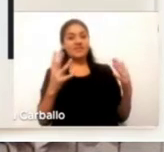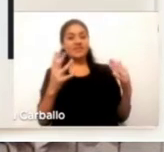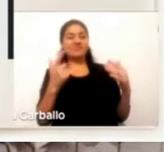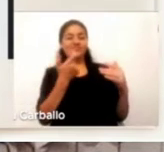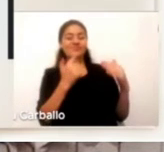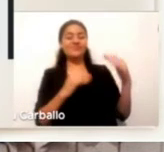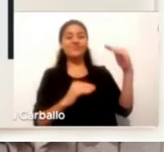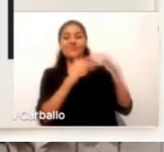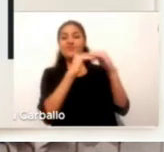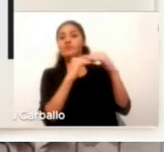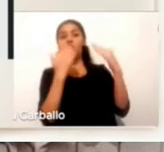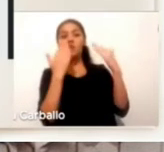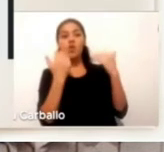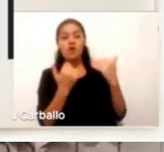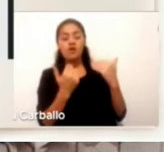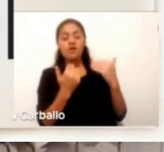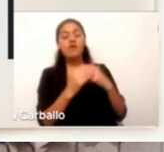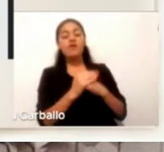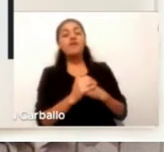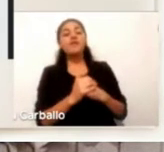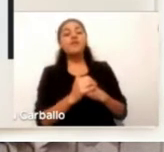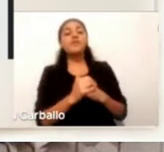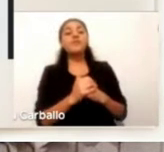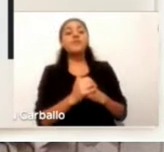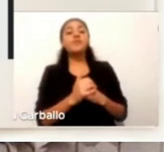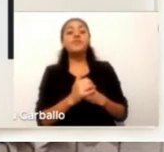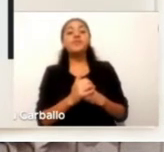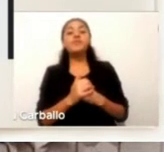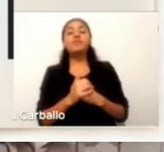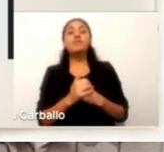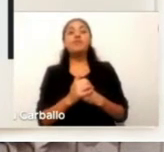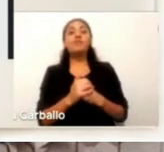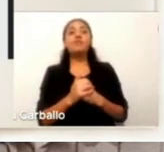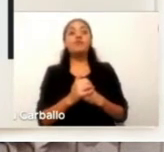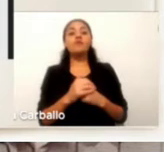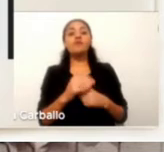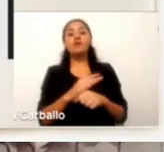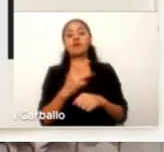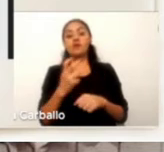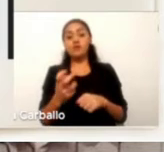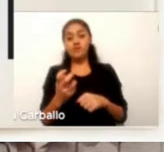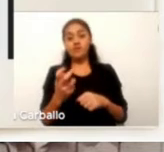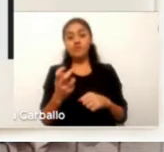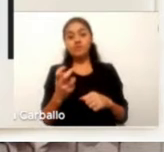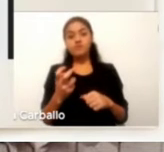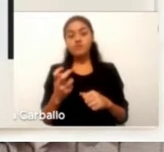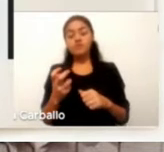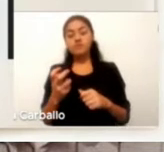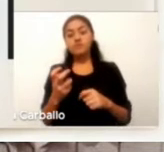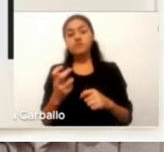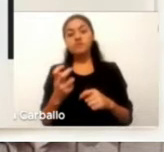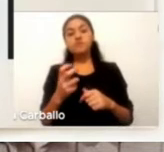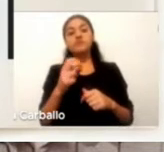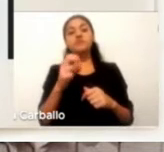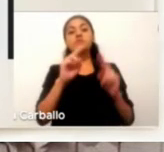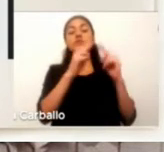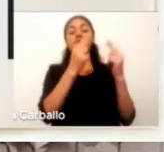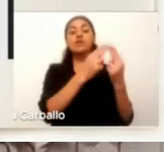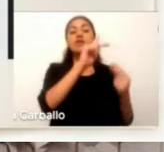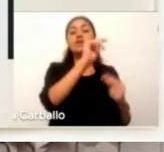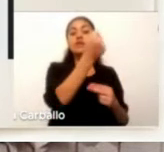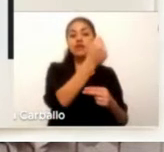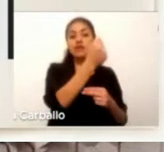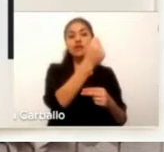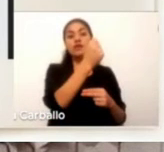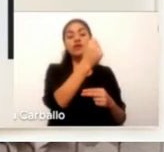campaña. Esto con base en el contenido del dictamen consolidado emitido por la Unidad Técnica de Fiscalización del Instituto